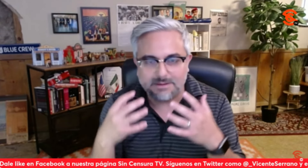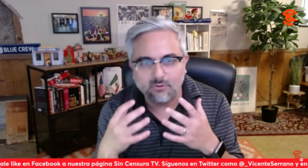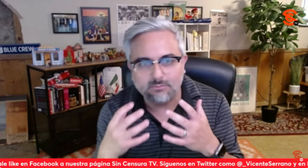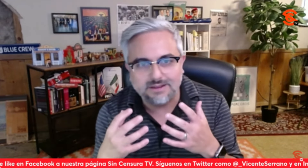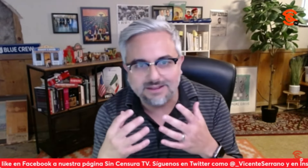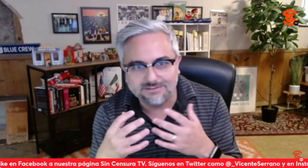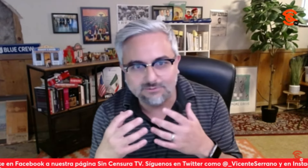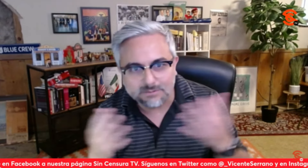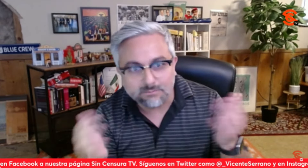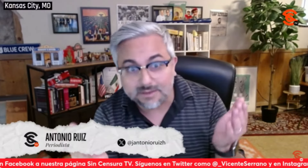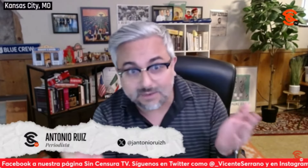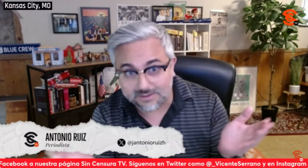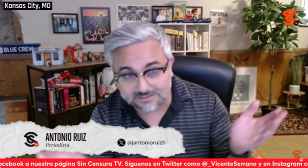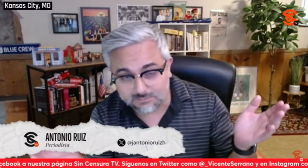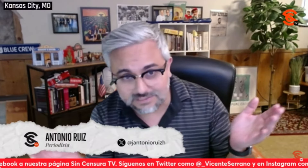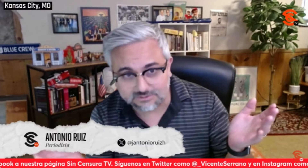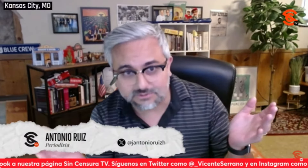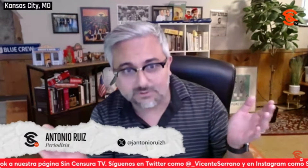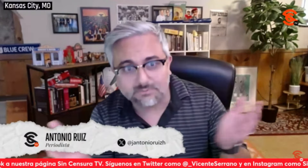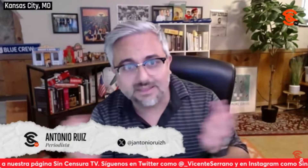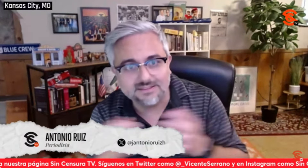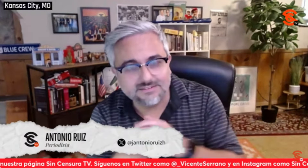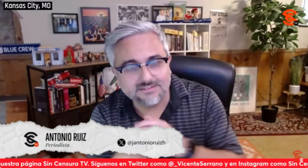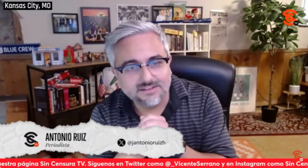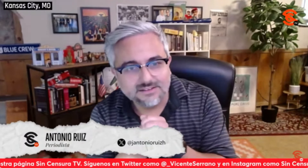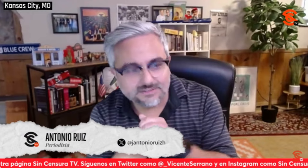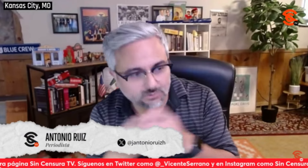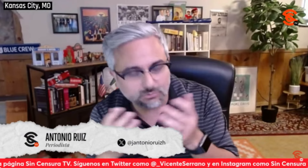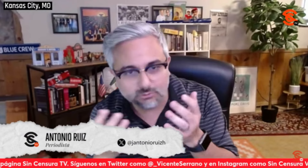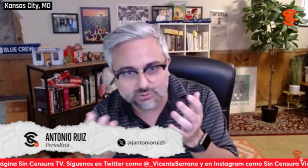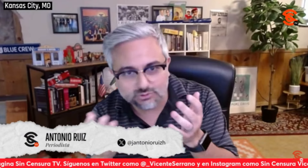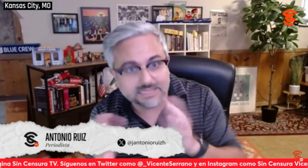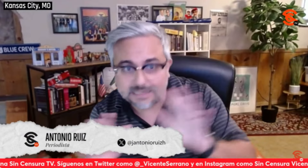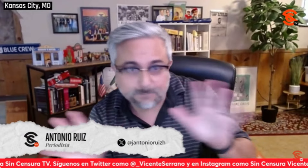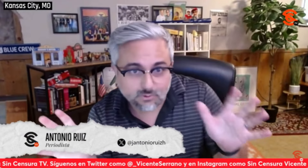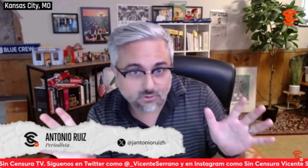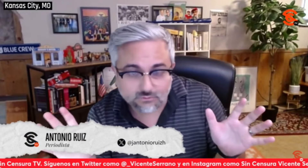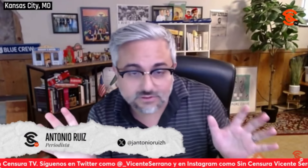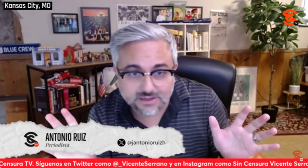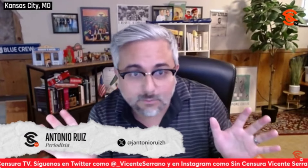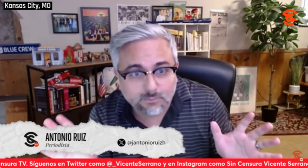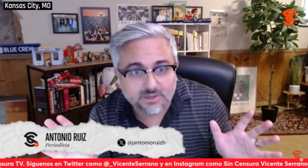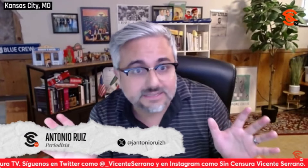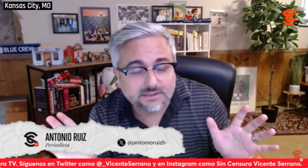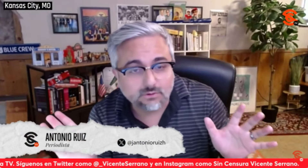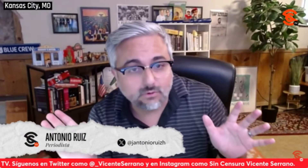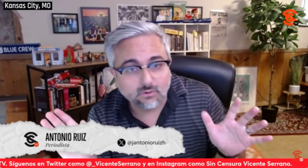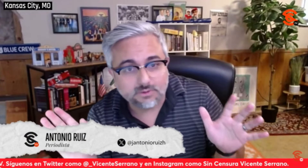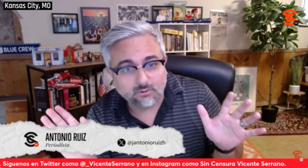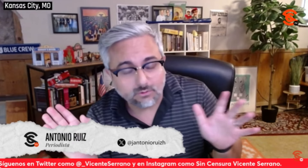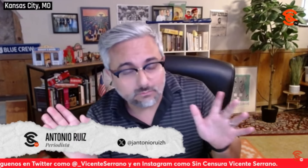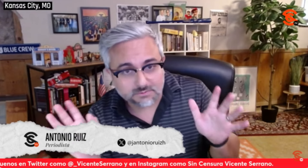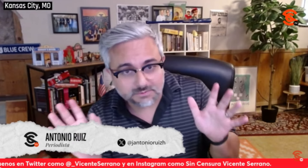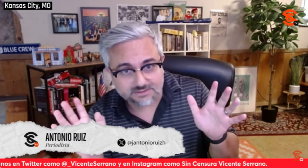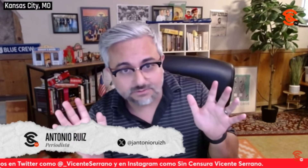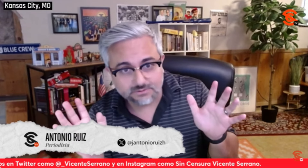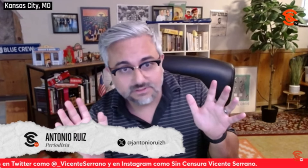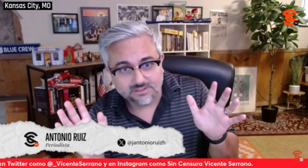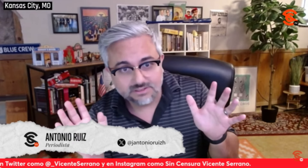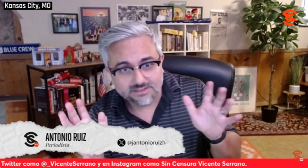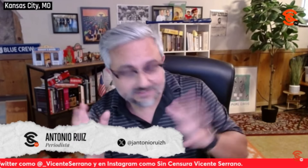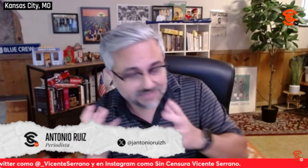una maroma olímpica, ahora que estamos tanto de olimpiadas, sino ni tampoco defender a un político, a un gobierno, a un